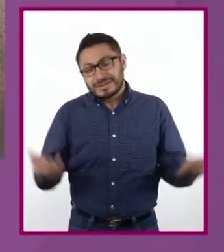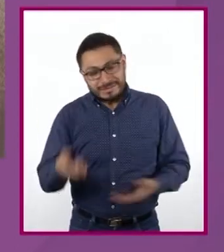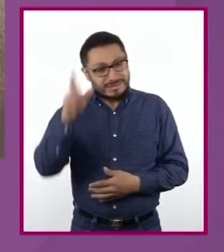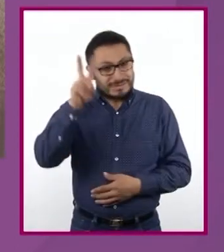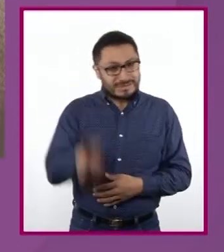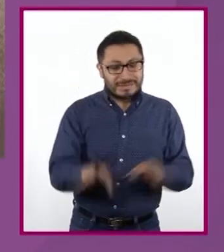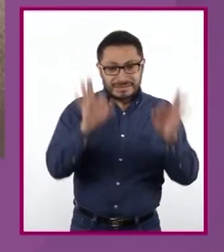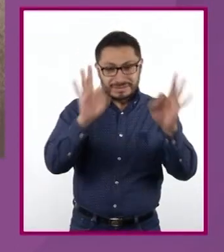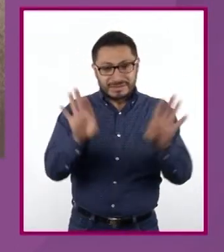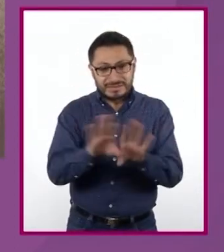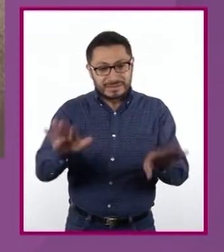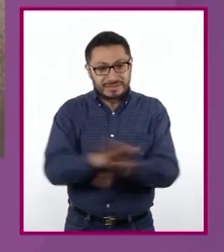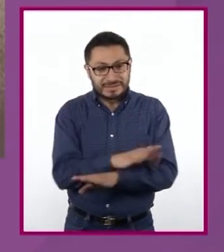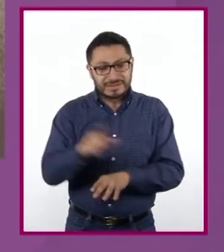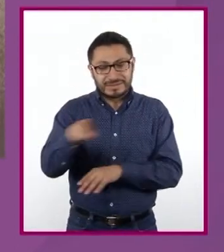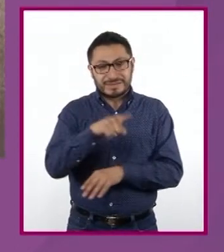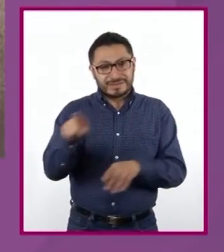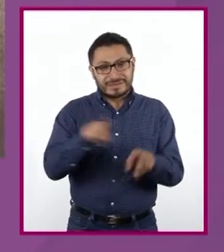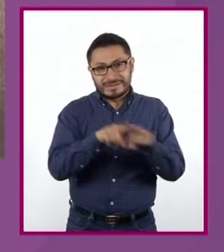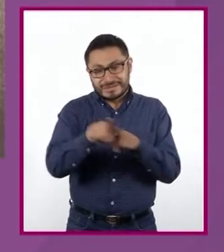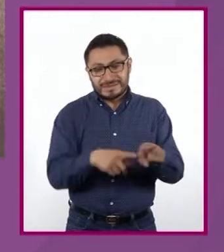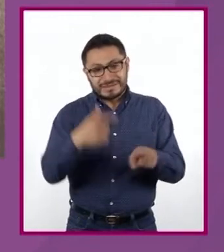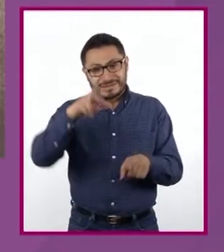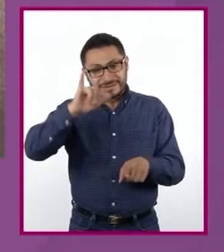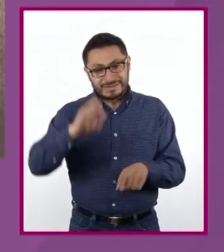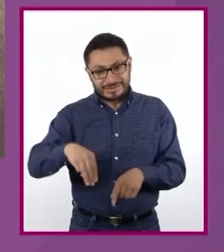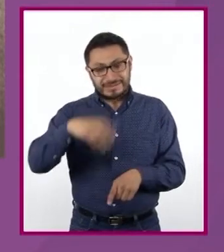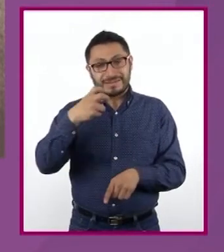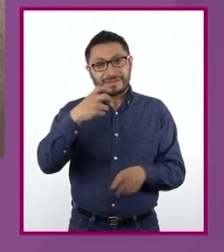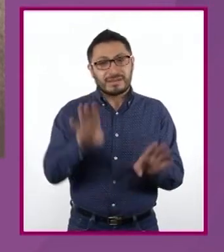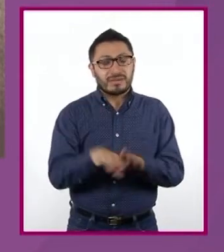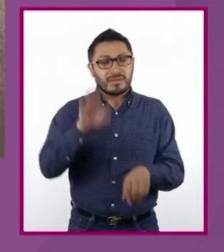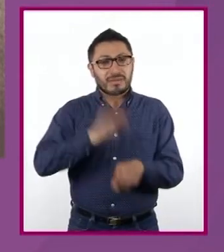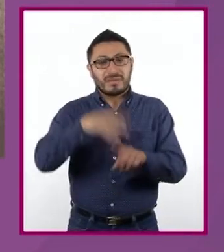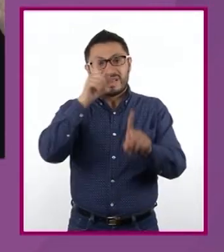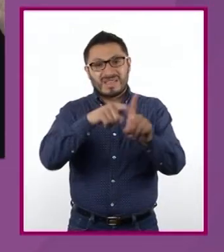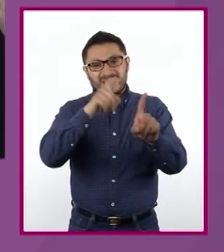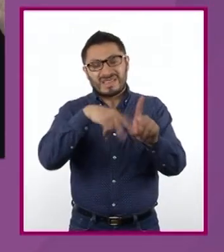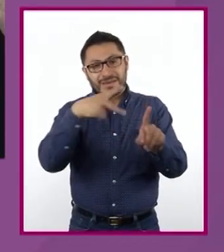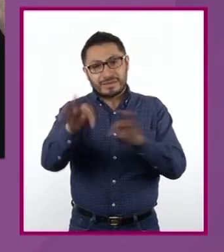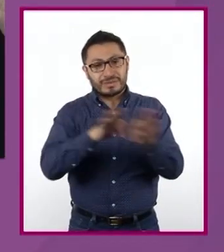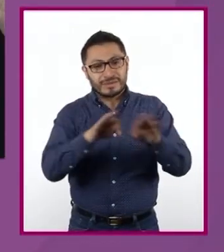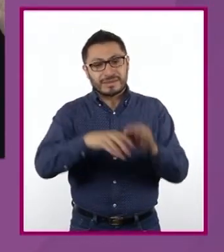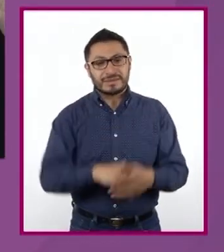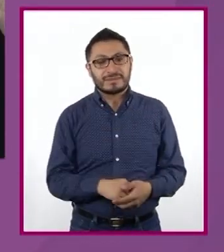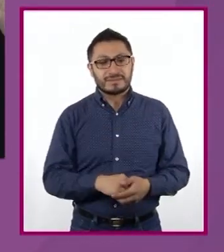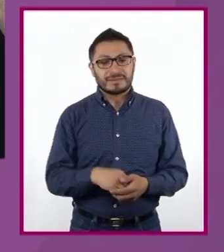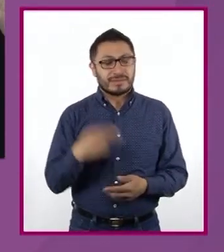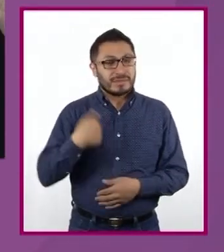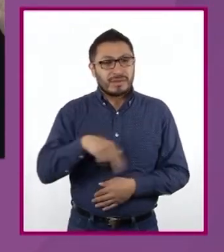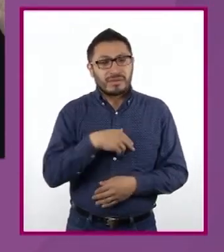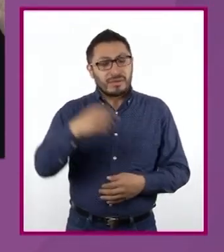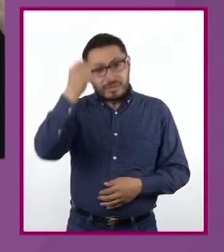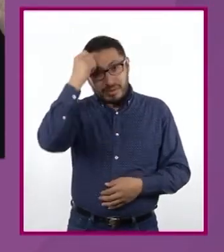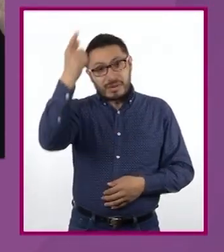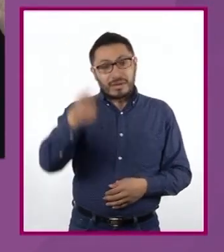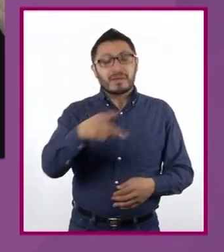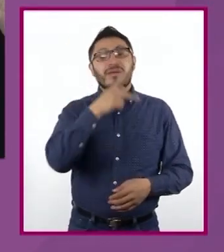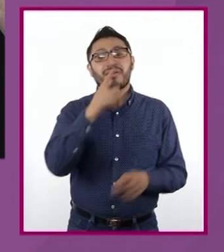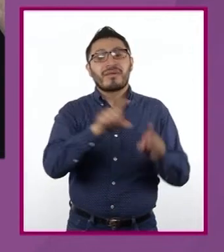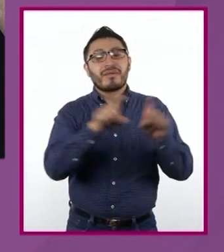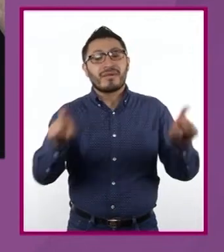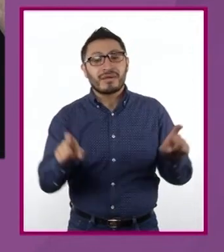fueron cambiados por los hermanos Grimm, y esa es la principal crítica de su obra. Somos los que inventamos la